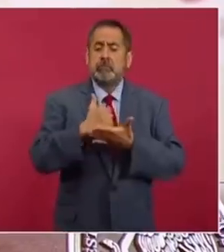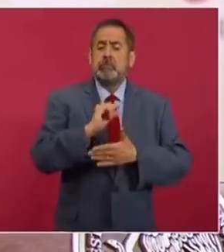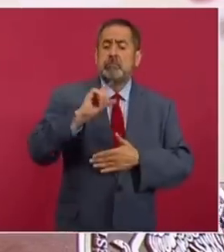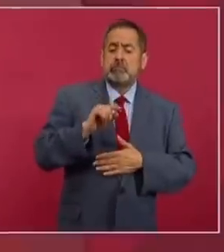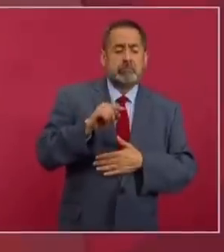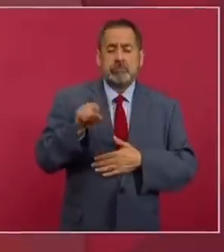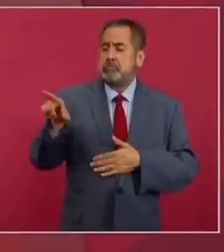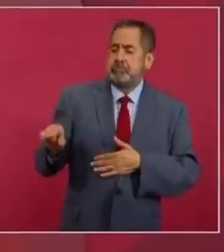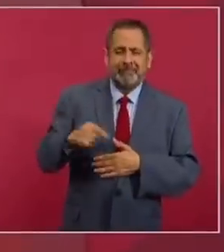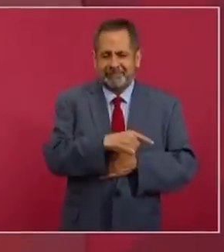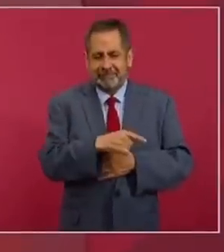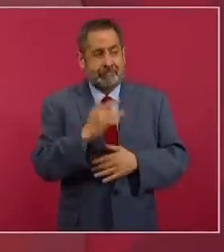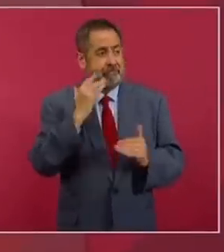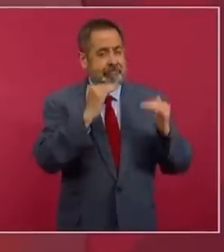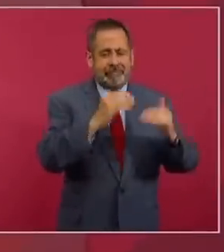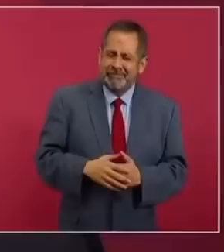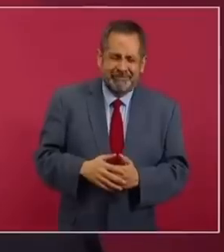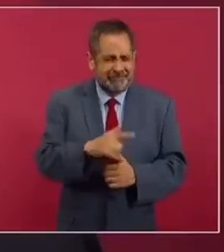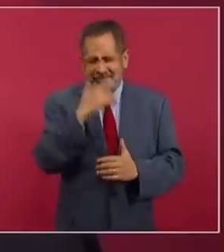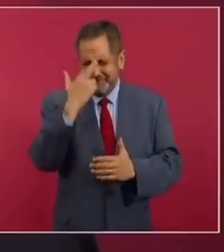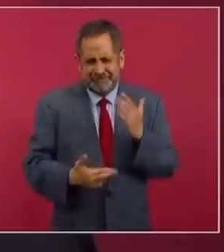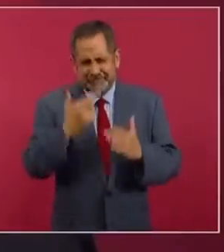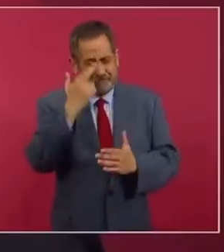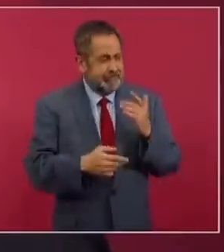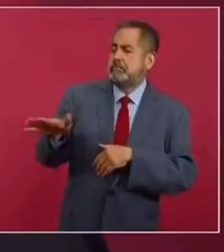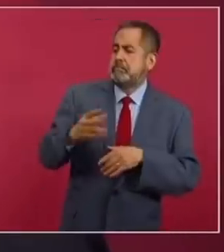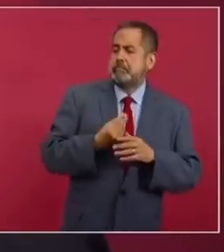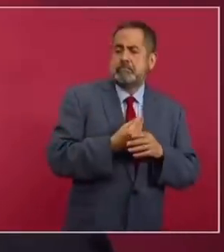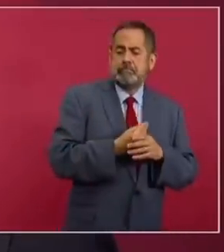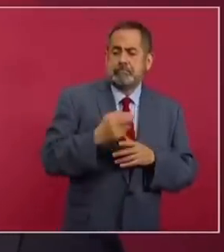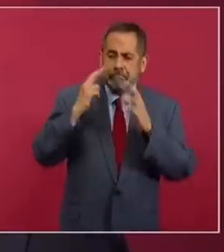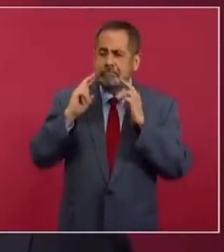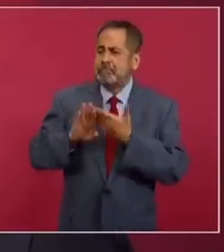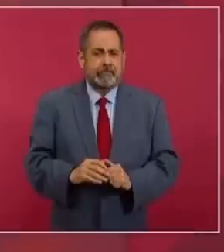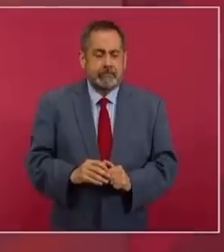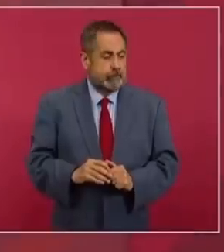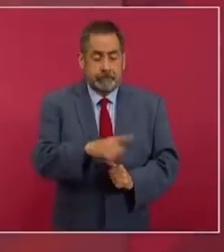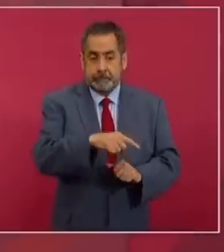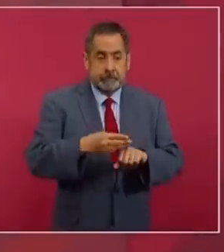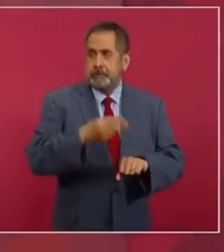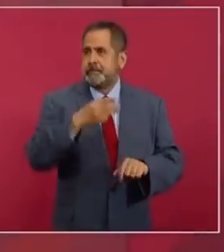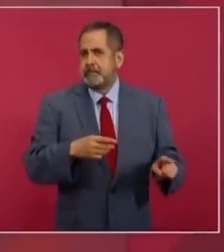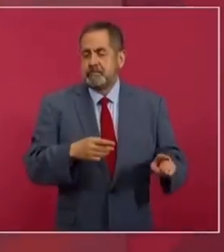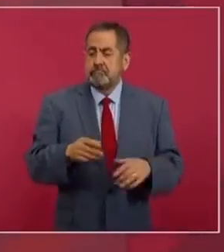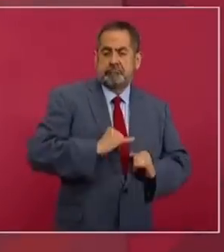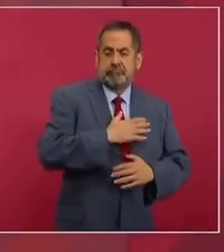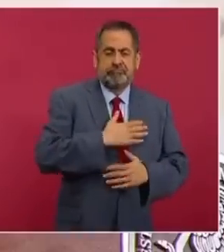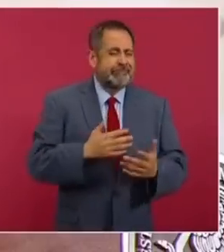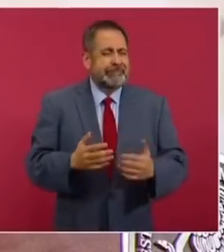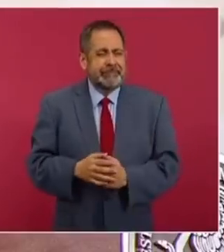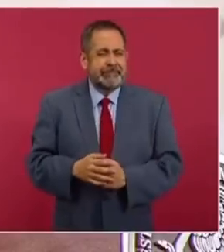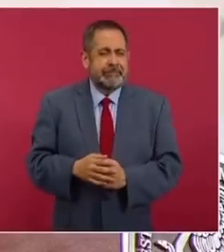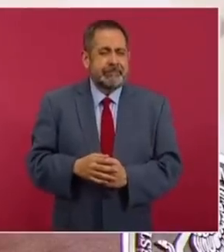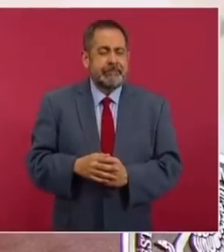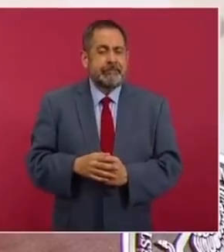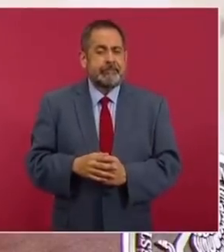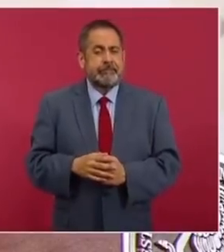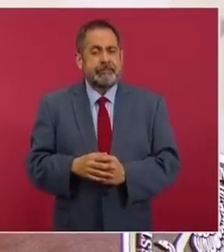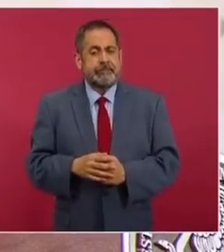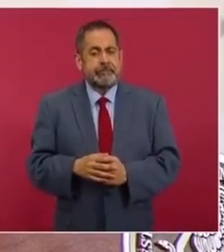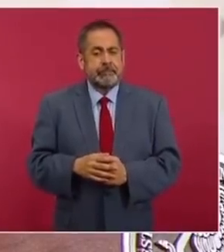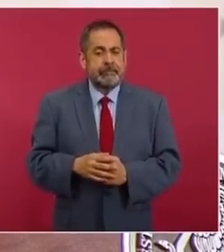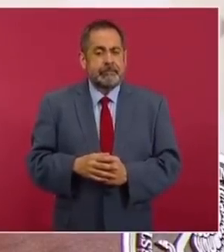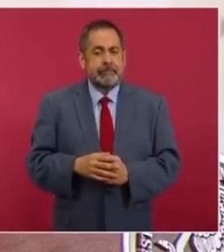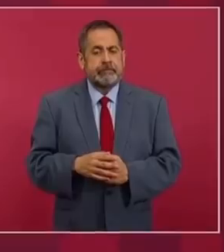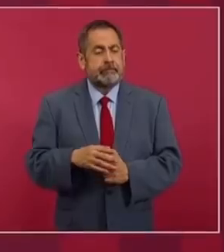son groseros y muy clasistas y racistas, discriminatorios e individualistas y también